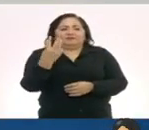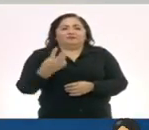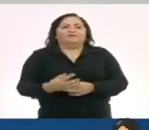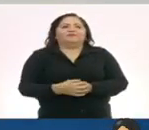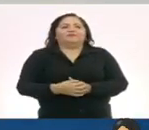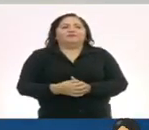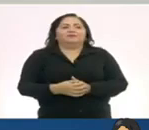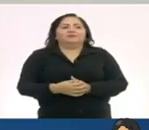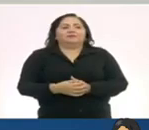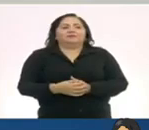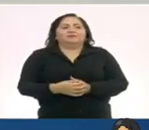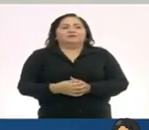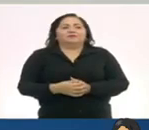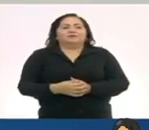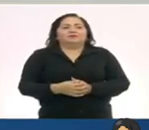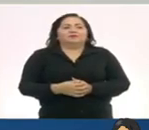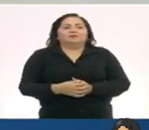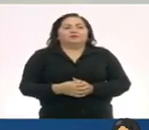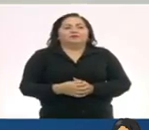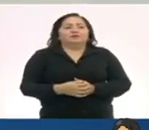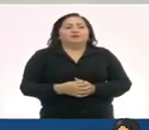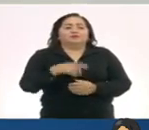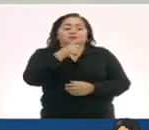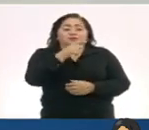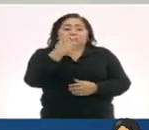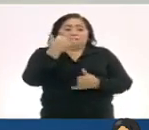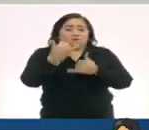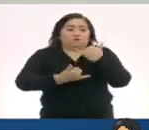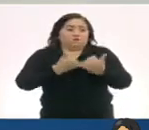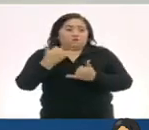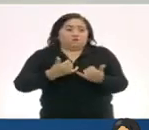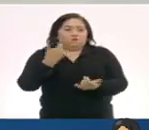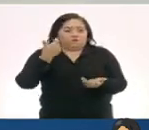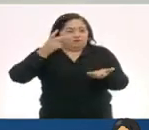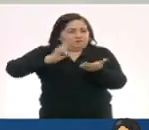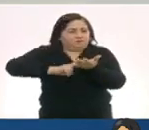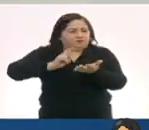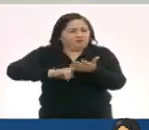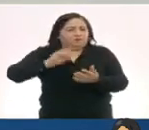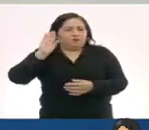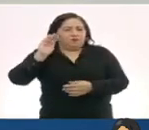3. 33. Si el juego costó 90 pesos,